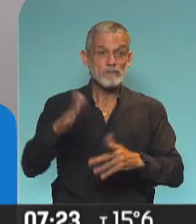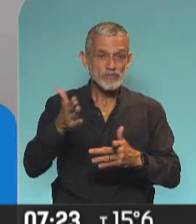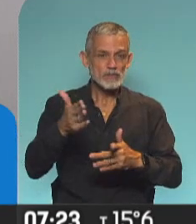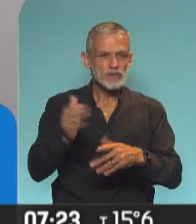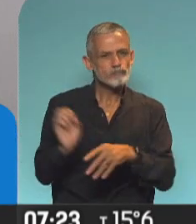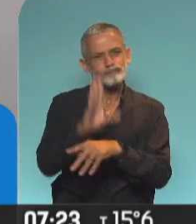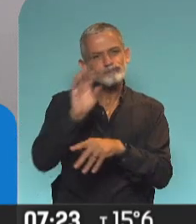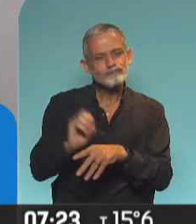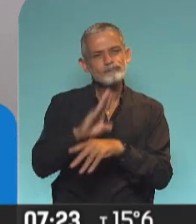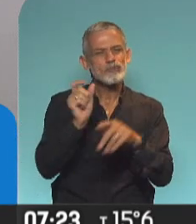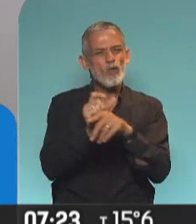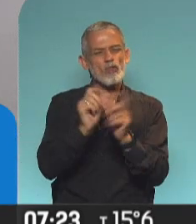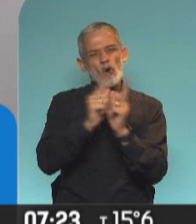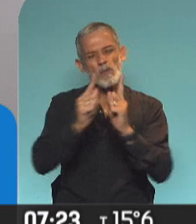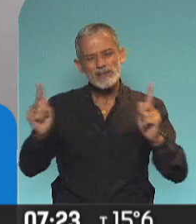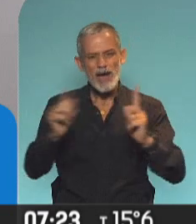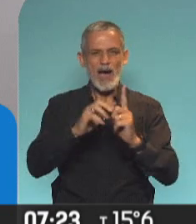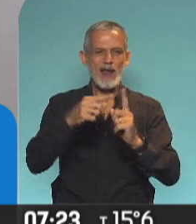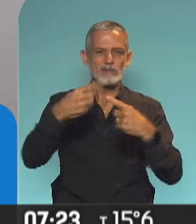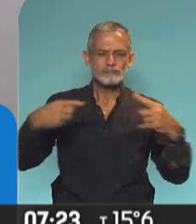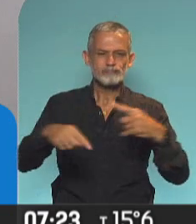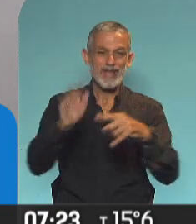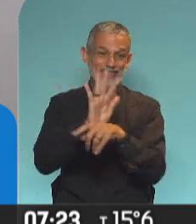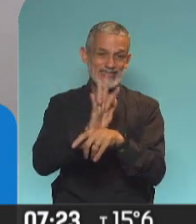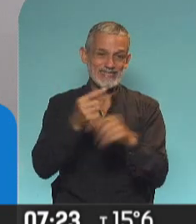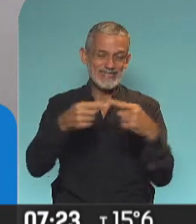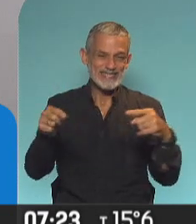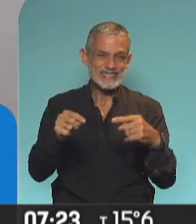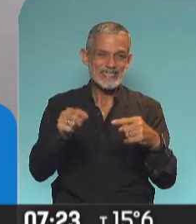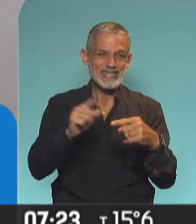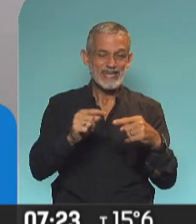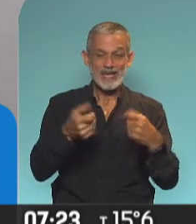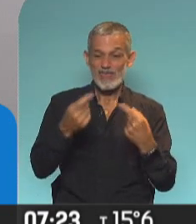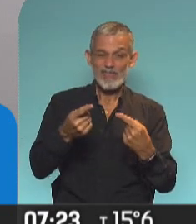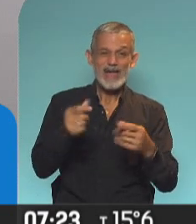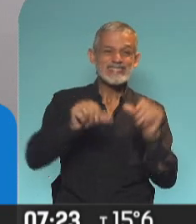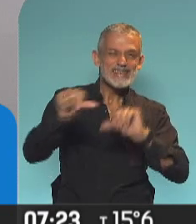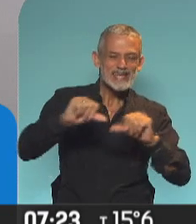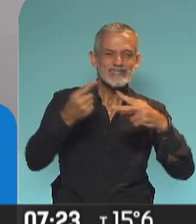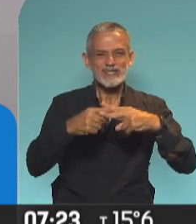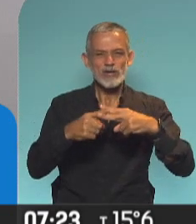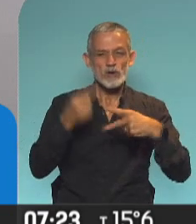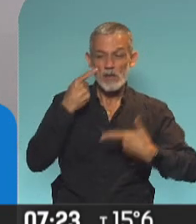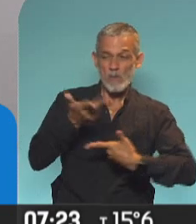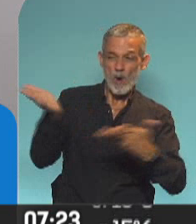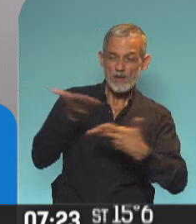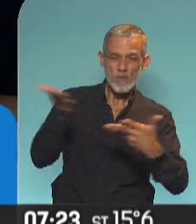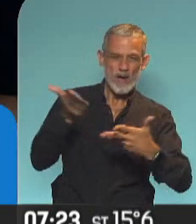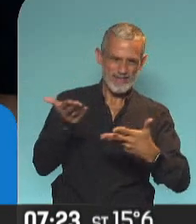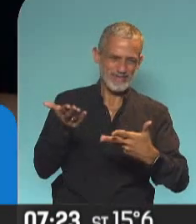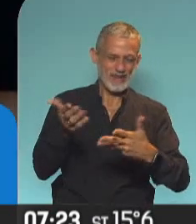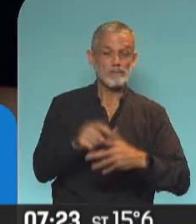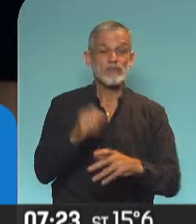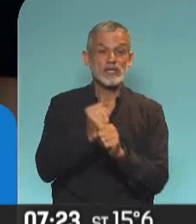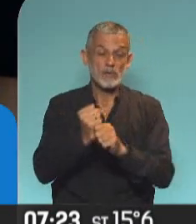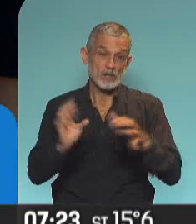algunos documentales algunas piezas cinematográficas que acercan la ciencia y la tecnología a nuestros vecinos estamos trabajando